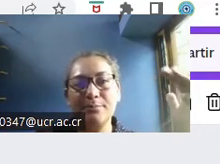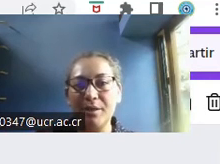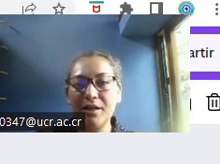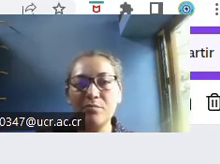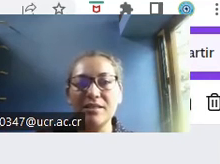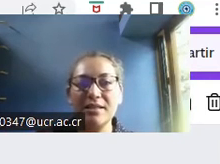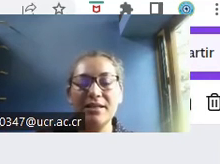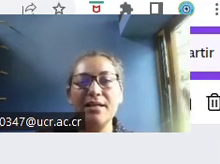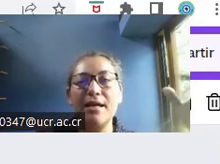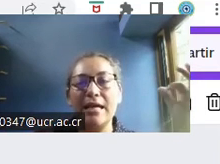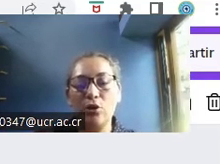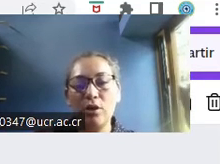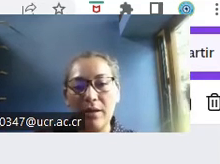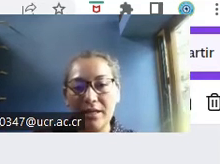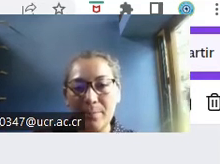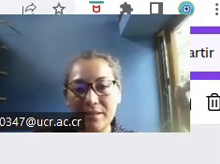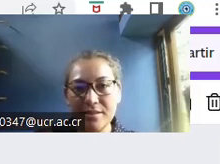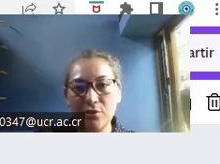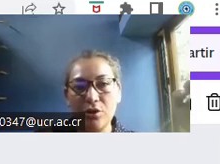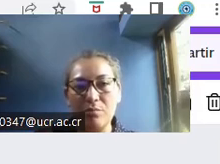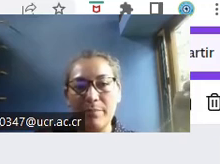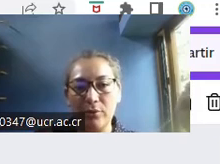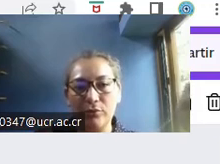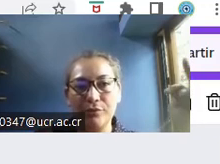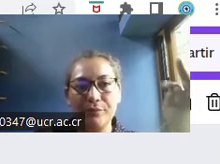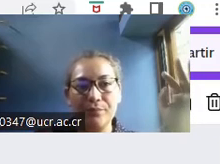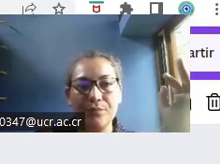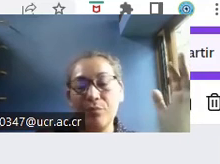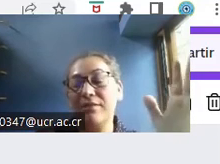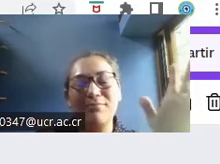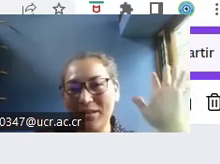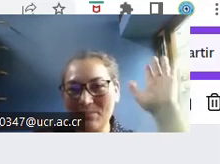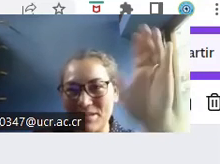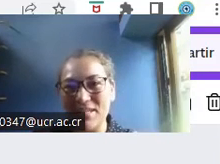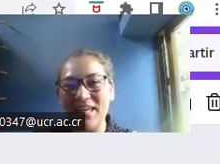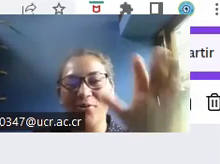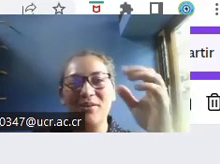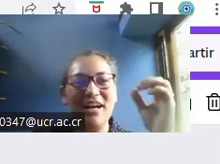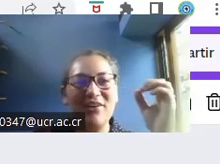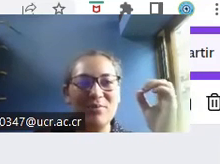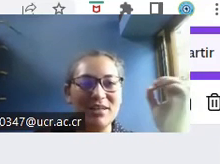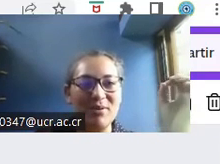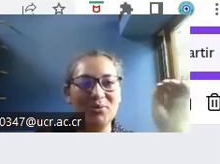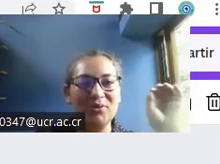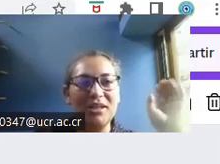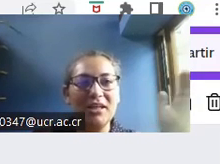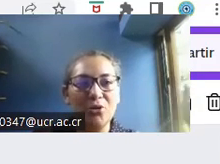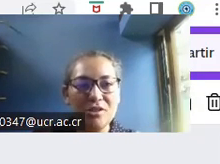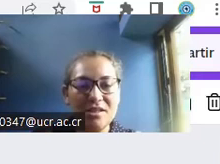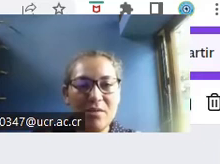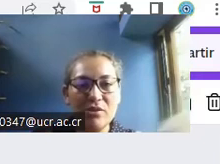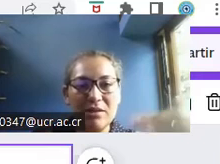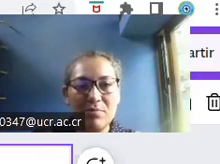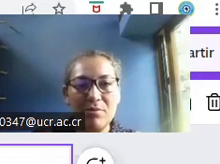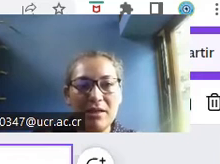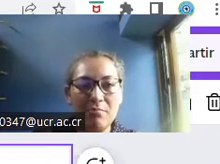escena, ¿verdad? En mi escena, es lo que va a ir apareciendo en mi Powtoon. Bueno, más bien en mi video, ahora me quedé con Powtoon.